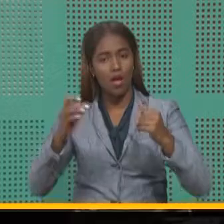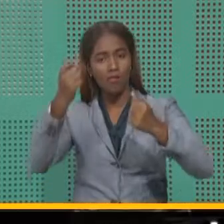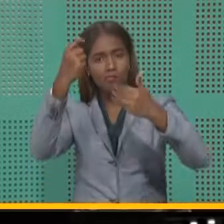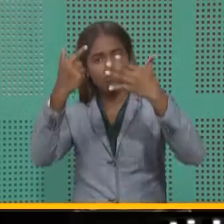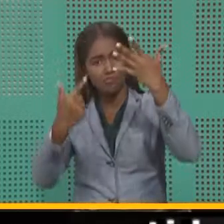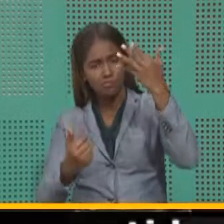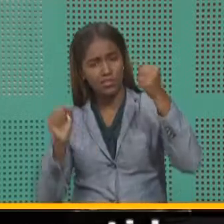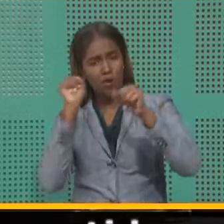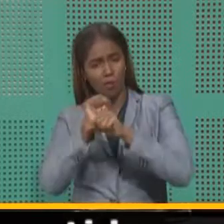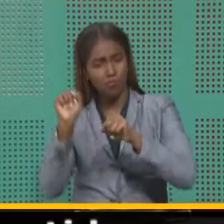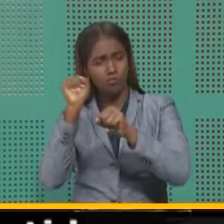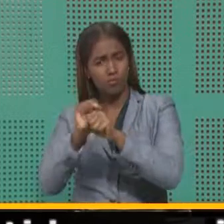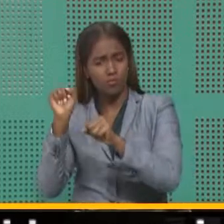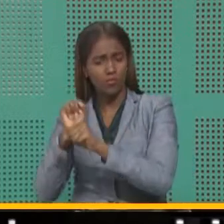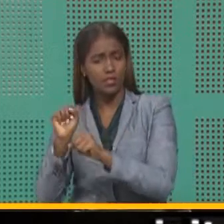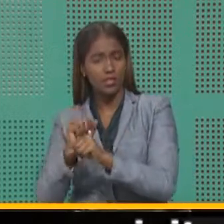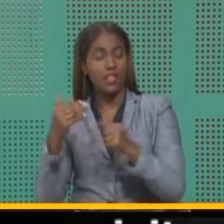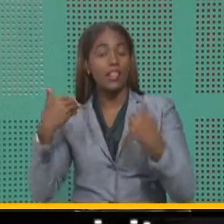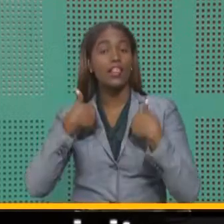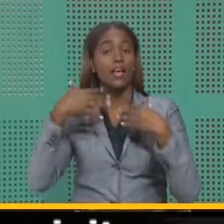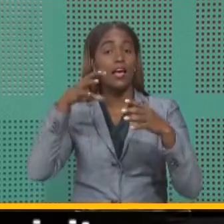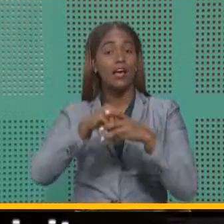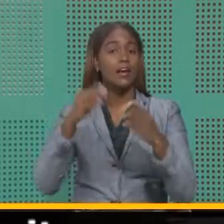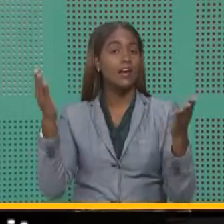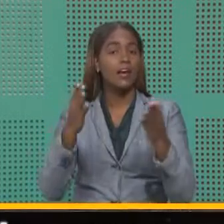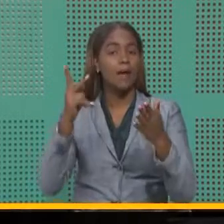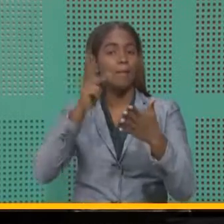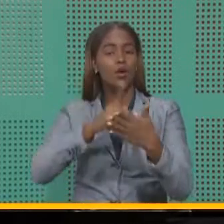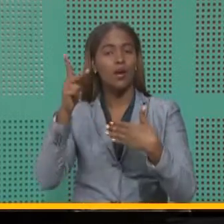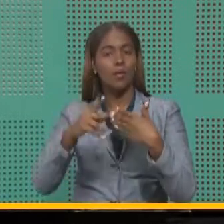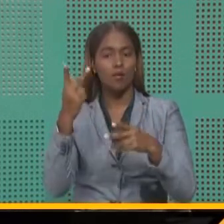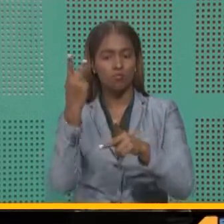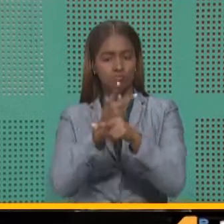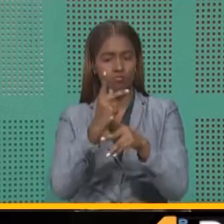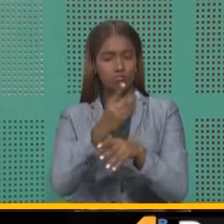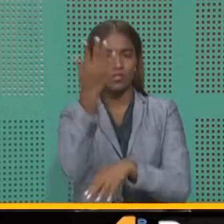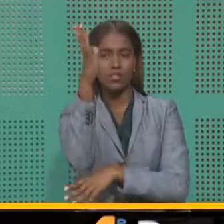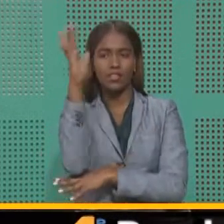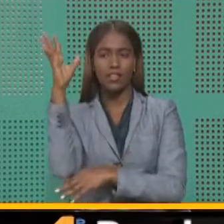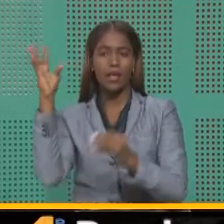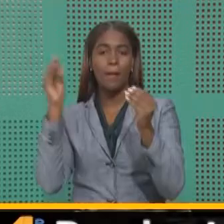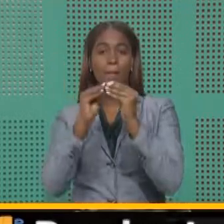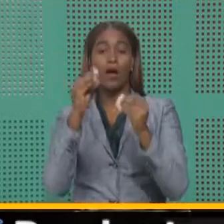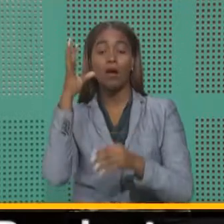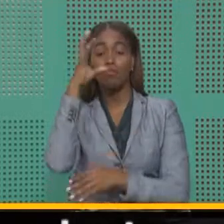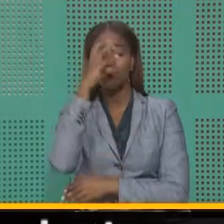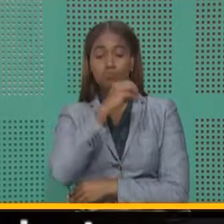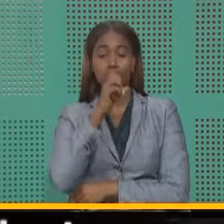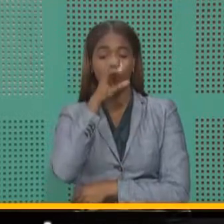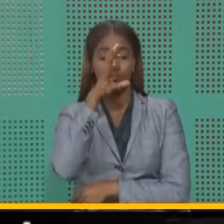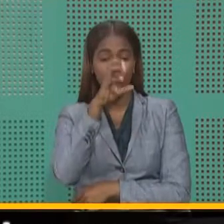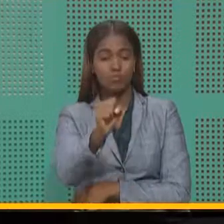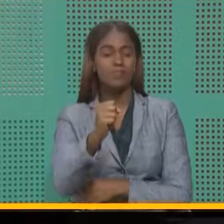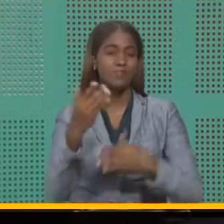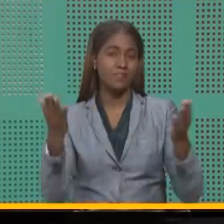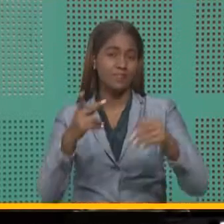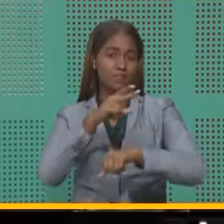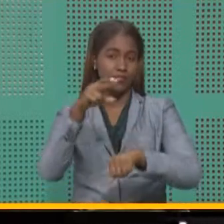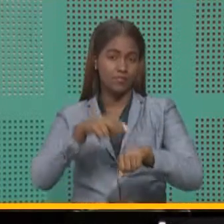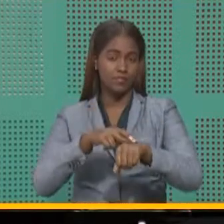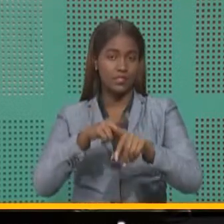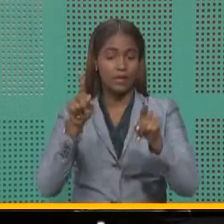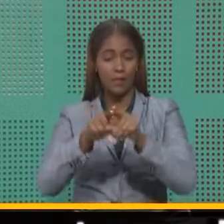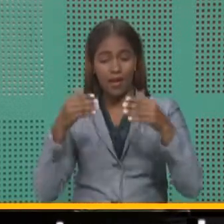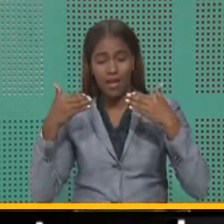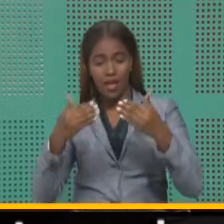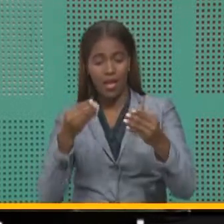iniciativas mientras que destaque el programa de reforestación más ambicioso de la región estamos avanzando con